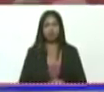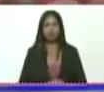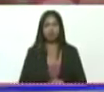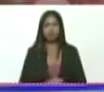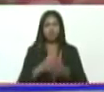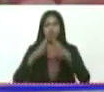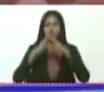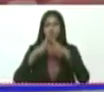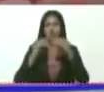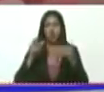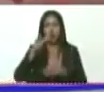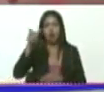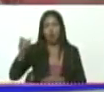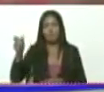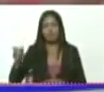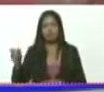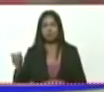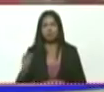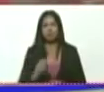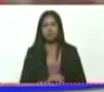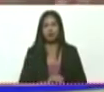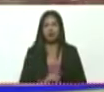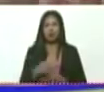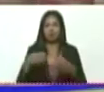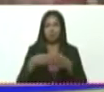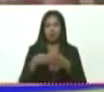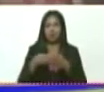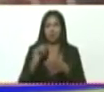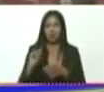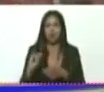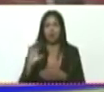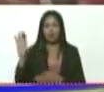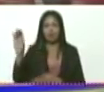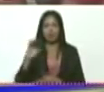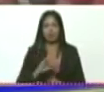de todos estos sectores fascistas del país.